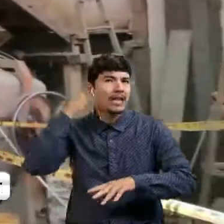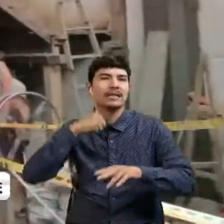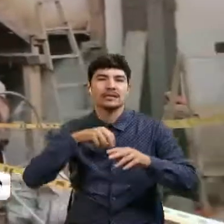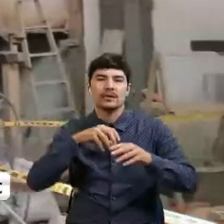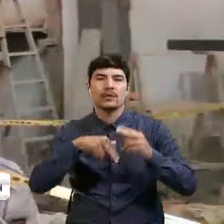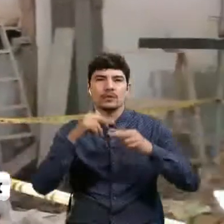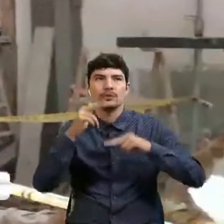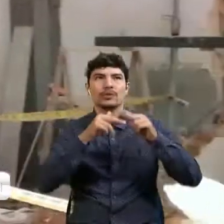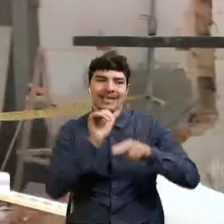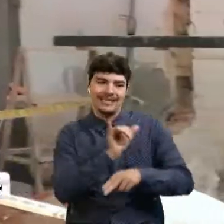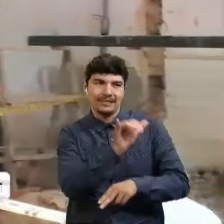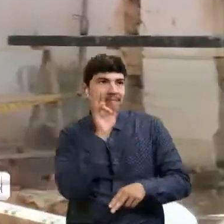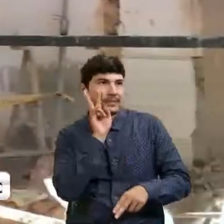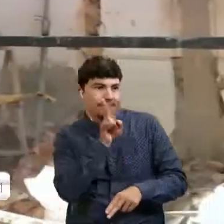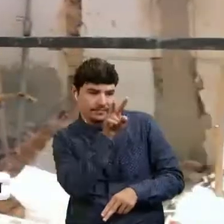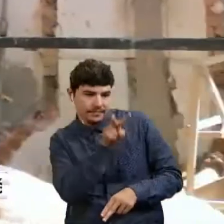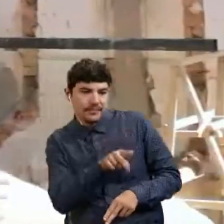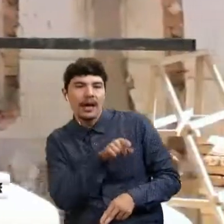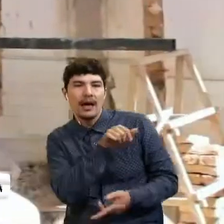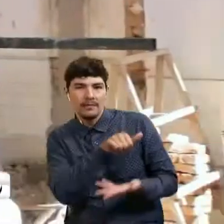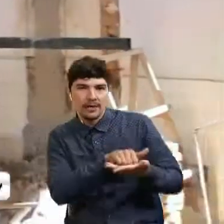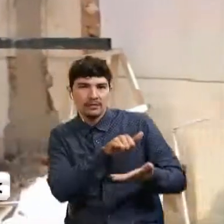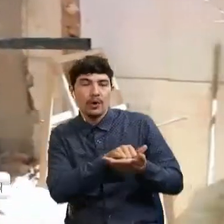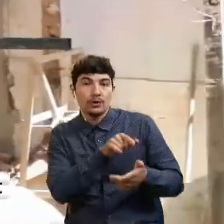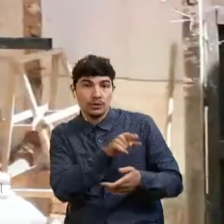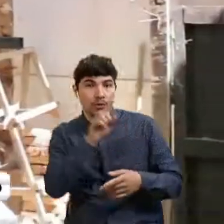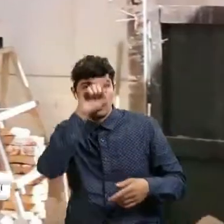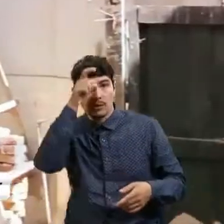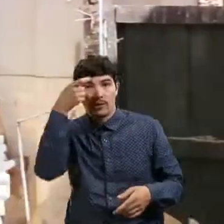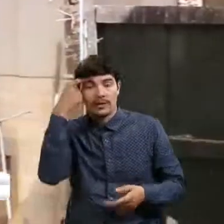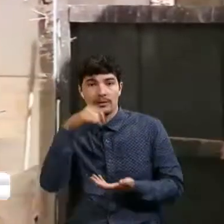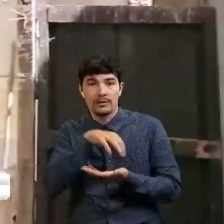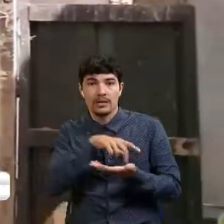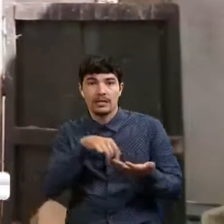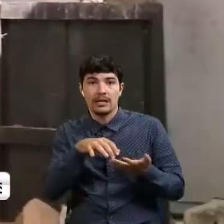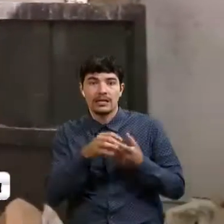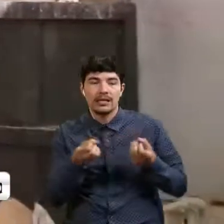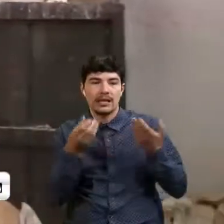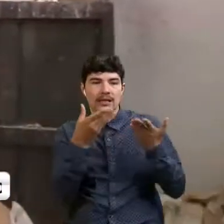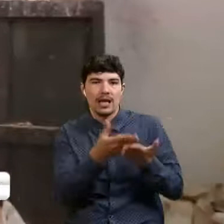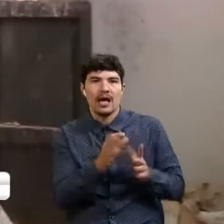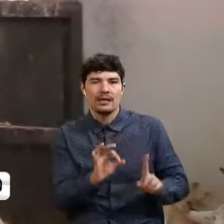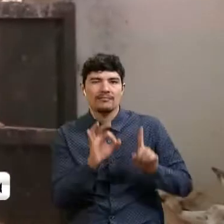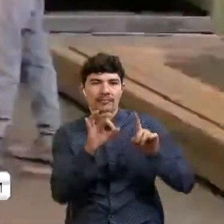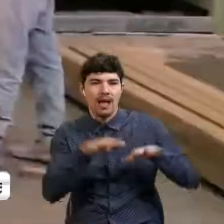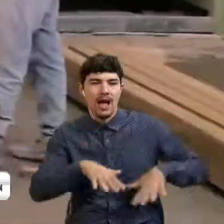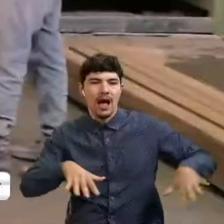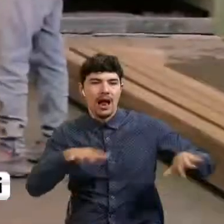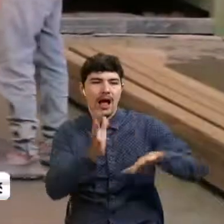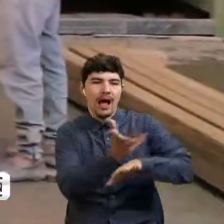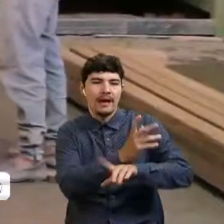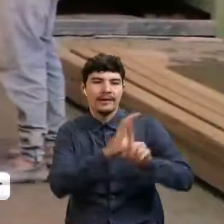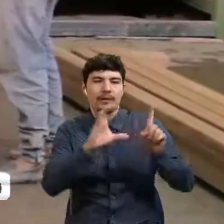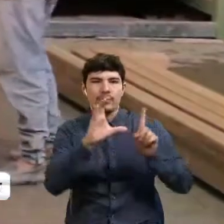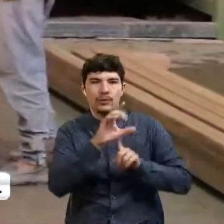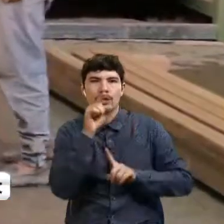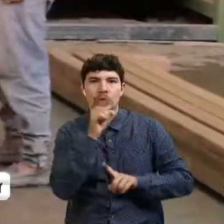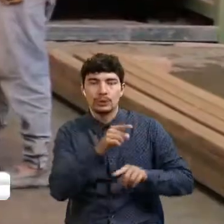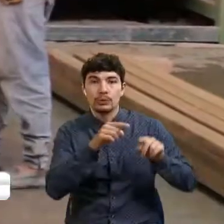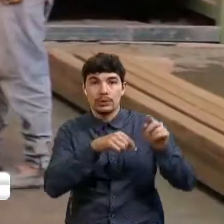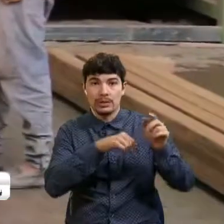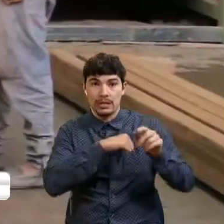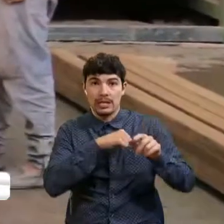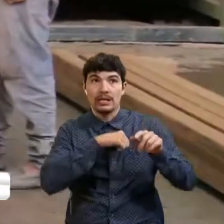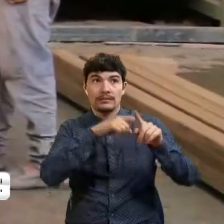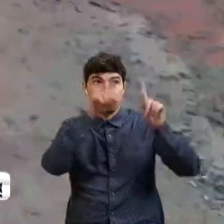el gobierno departamental garantiza a los dueños un escenario idóneo para el arte y la cultura un escenario que además contará con una galería de arte